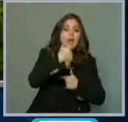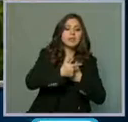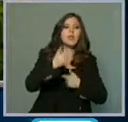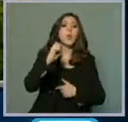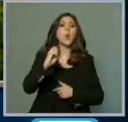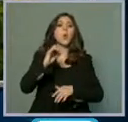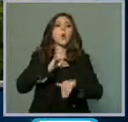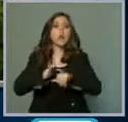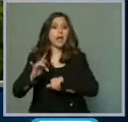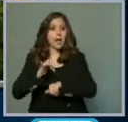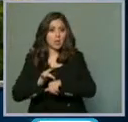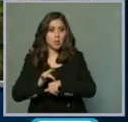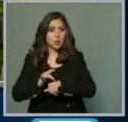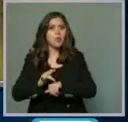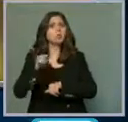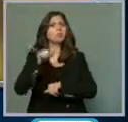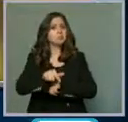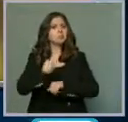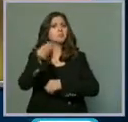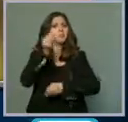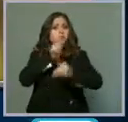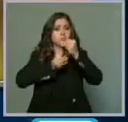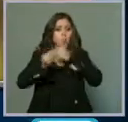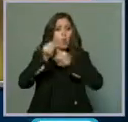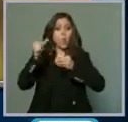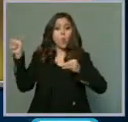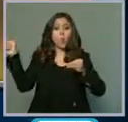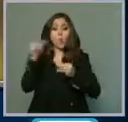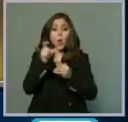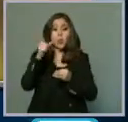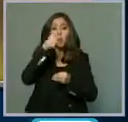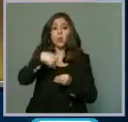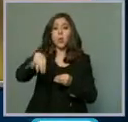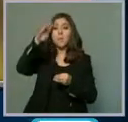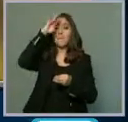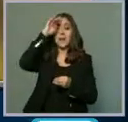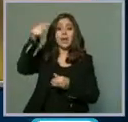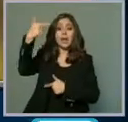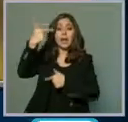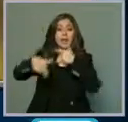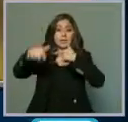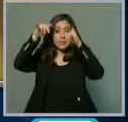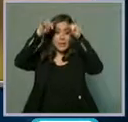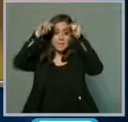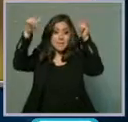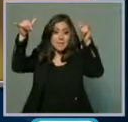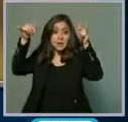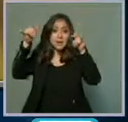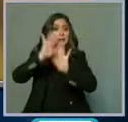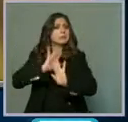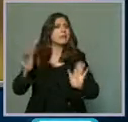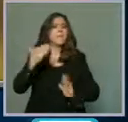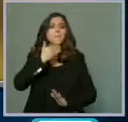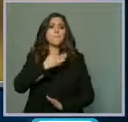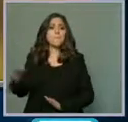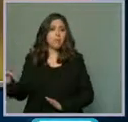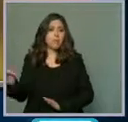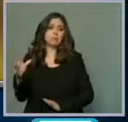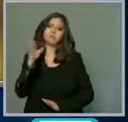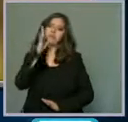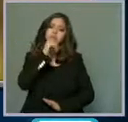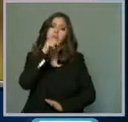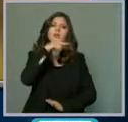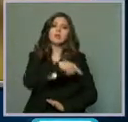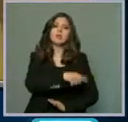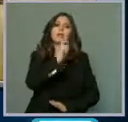son alimentos que también en su proceso, o sea, no nada más porque sea leche de vaca, que es permisible, ya la leche por sí misma